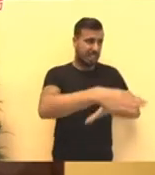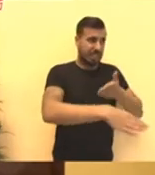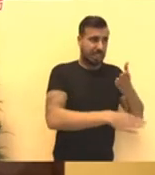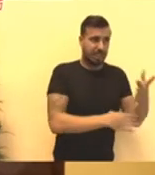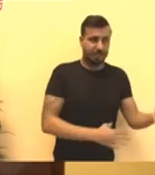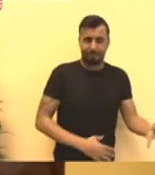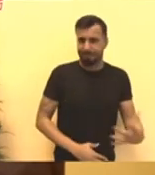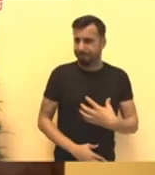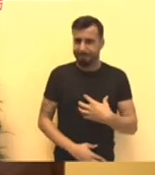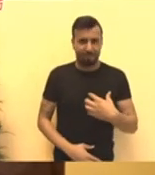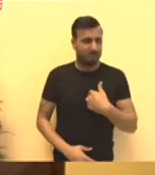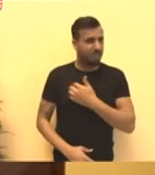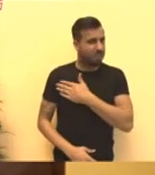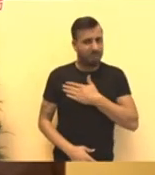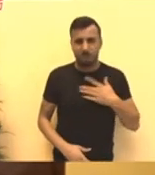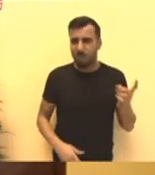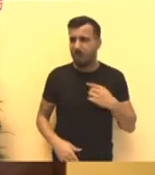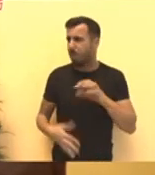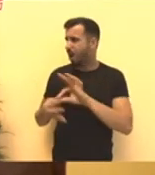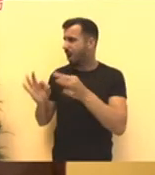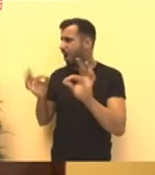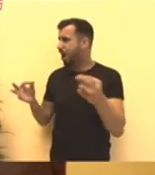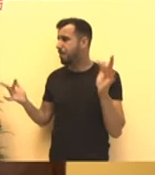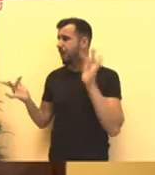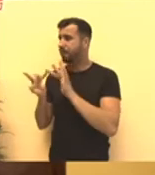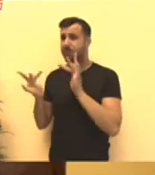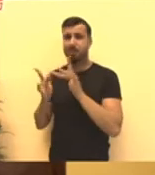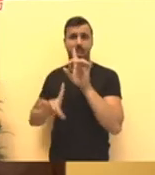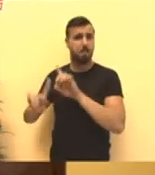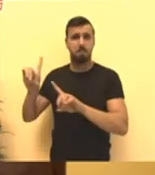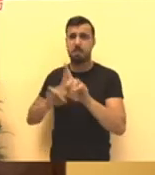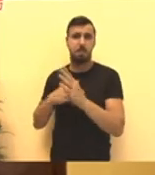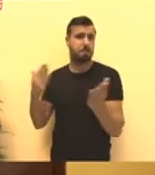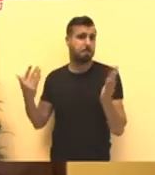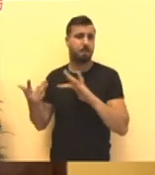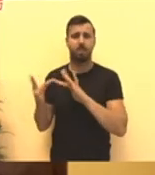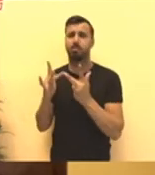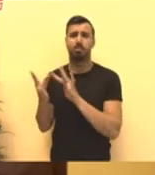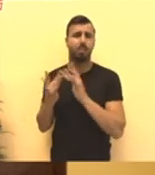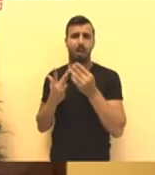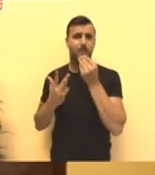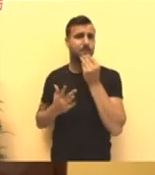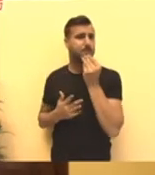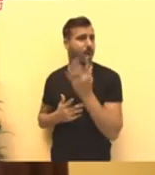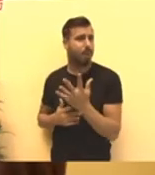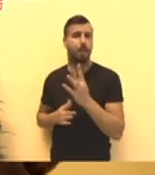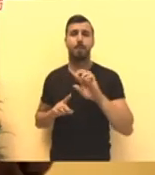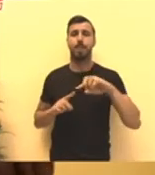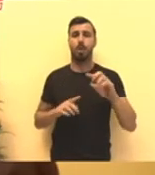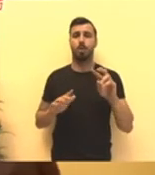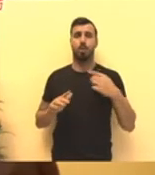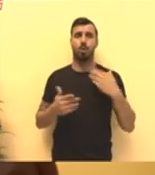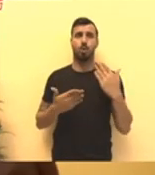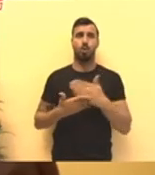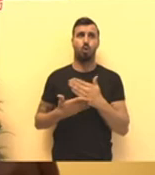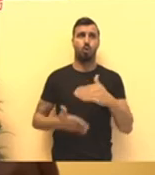ahí. ¿Por qué había dejado a mis amigos? Si yo no tenía ningún problema, ni yo con ellos, ni ellos conmigo. Estando en séptimo de GB,